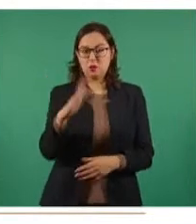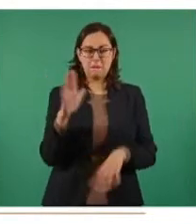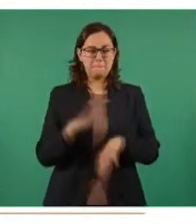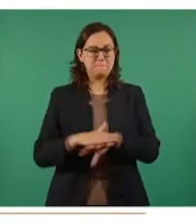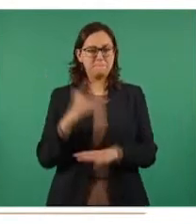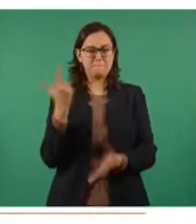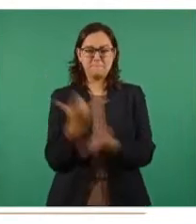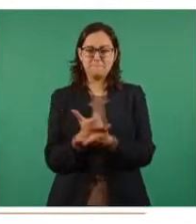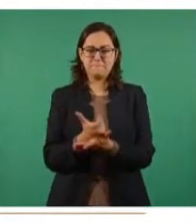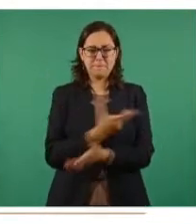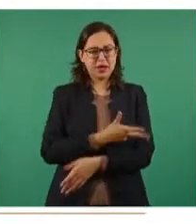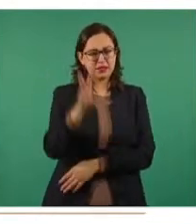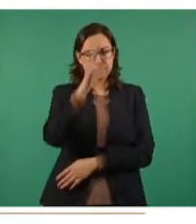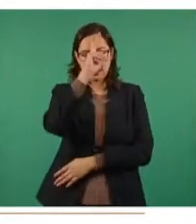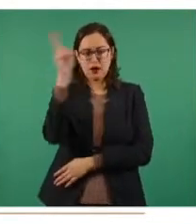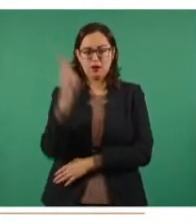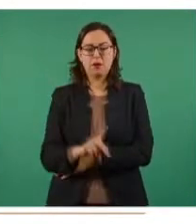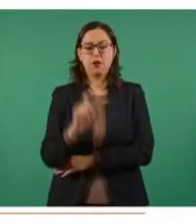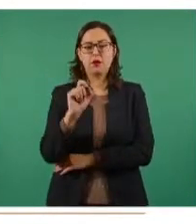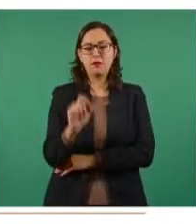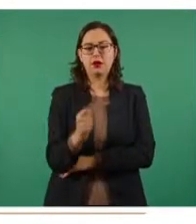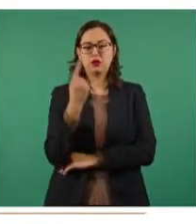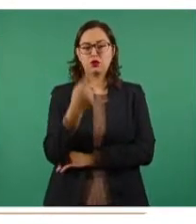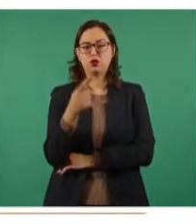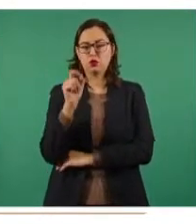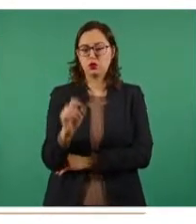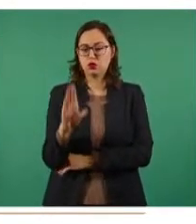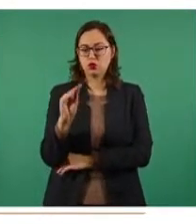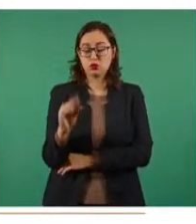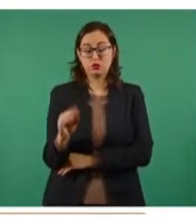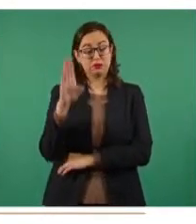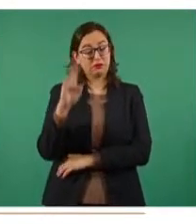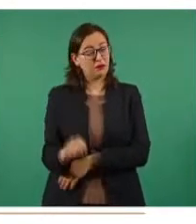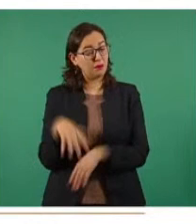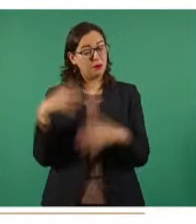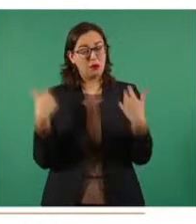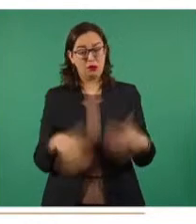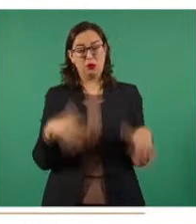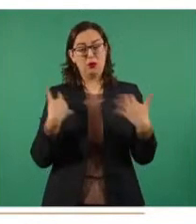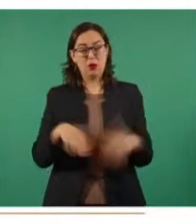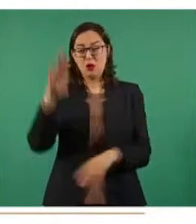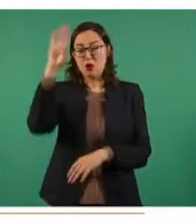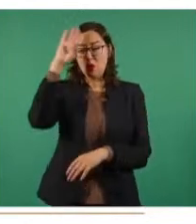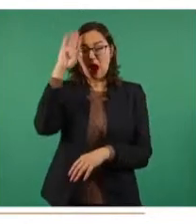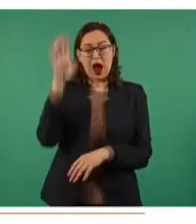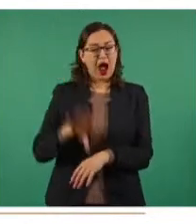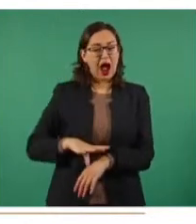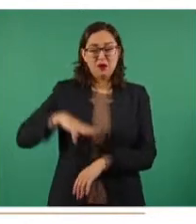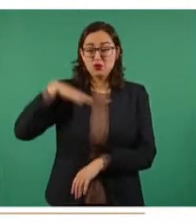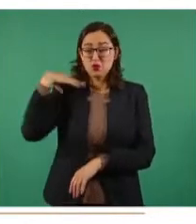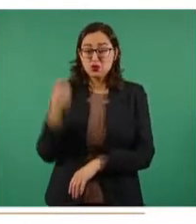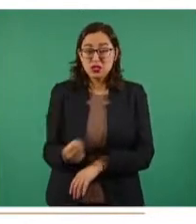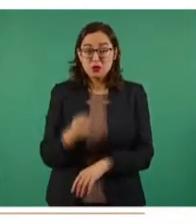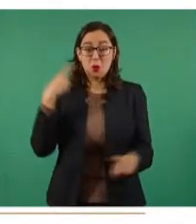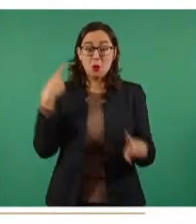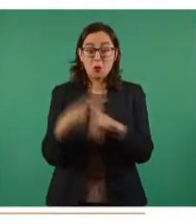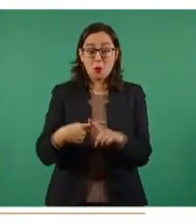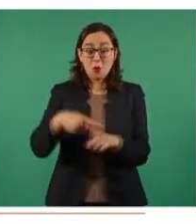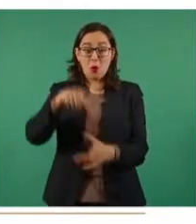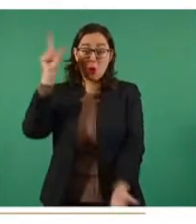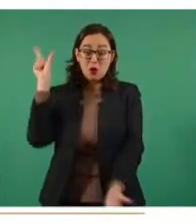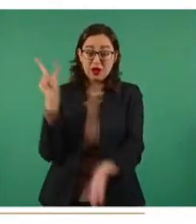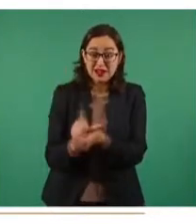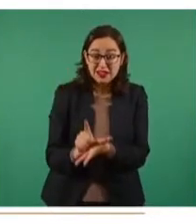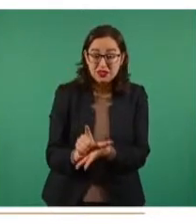99 centavos por litro un margen de estos angelitos otra vez bastante alto de 4 pesos con 15